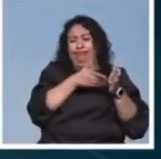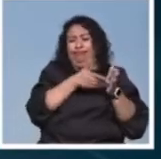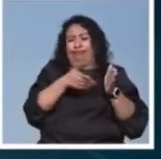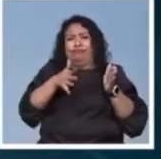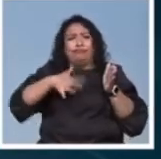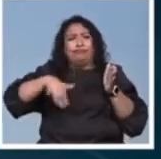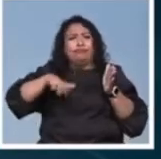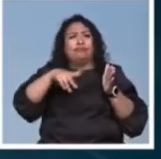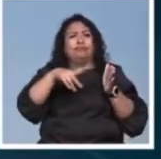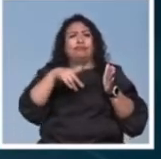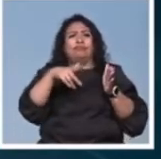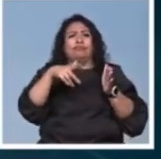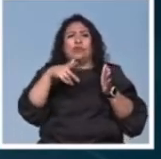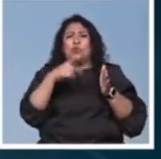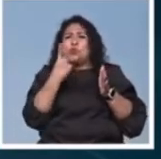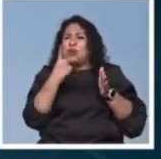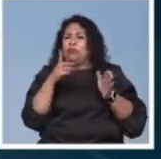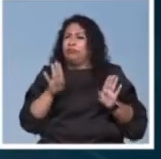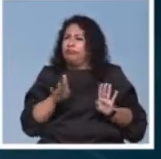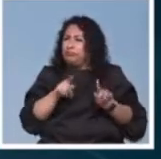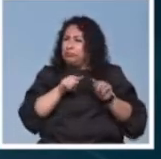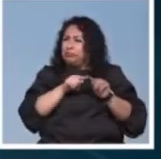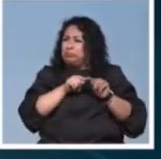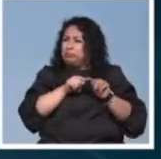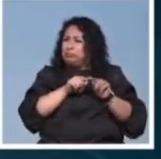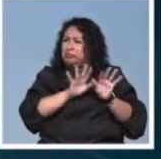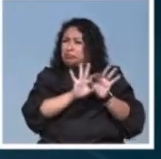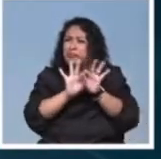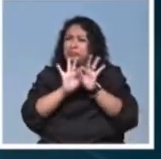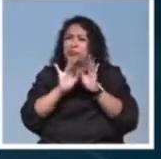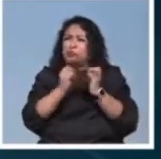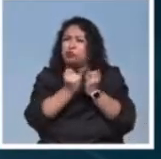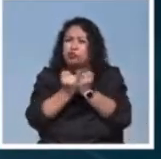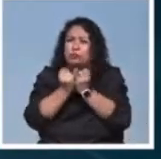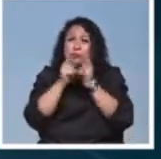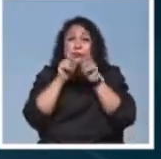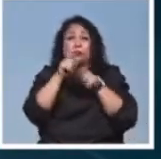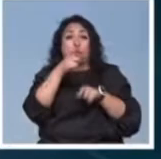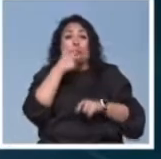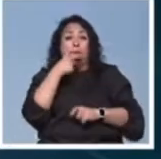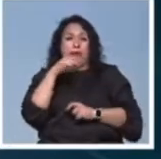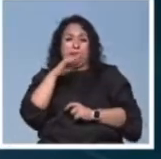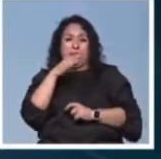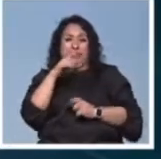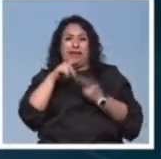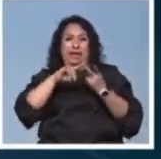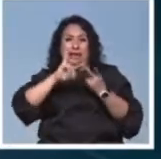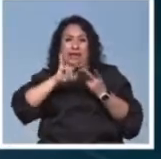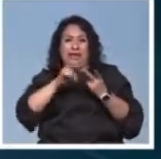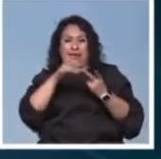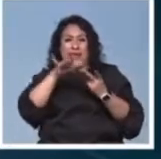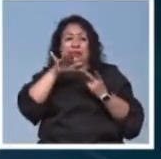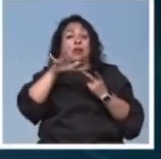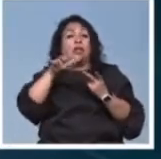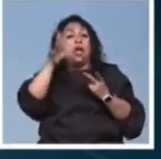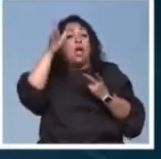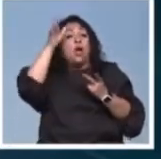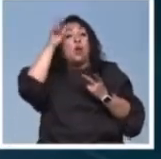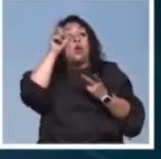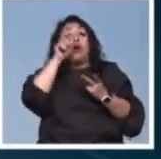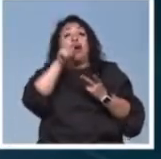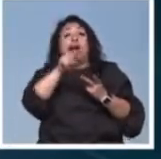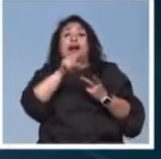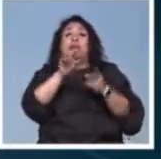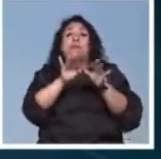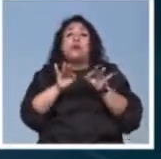buscando un solo estilo, una línea de trabajo. Miguel Ángel Pineda y Yaceli Sánchez coinciden en que la parte de la